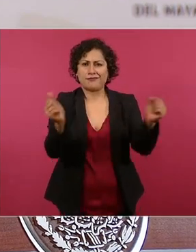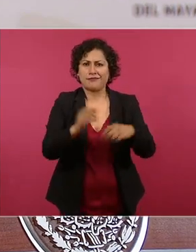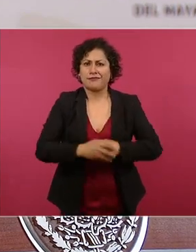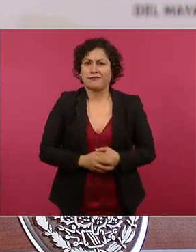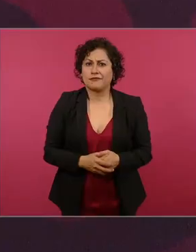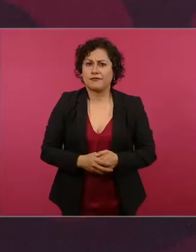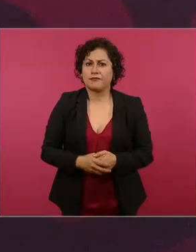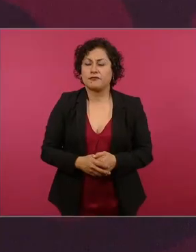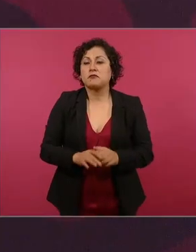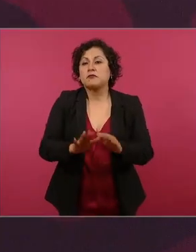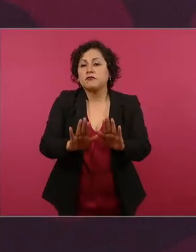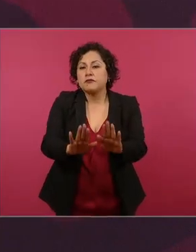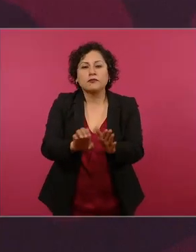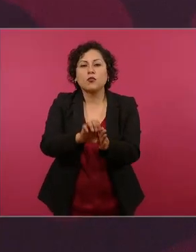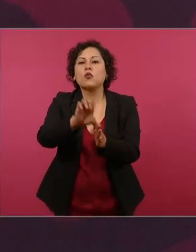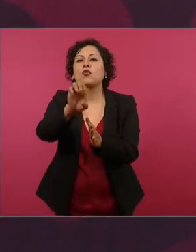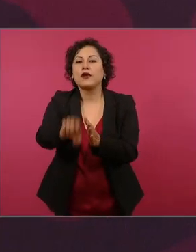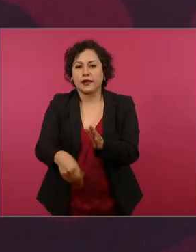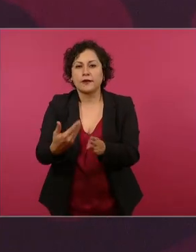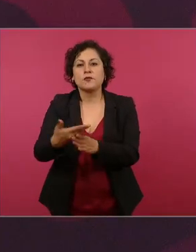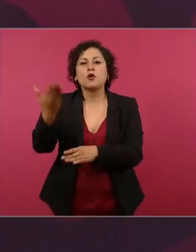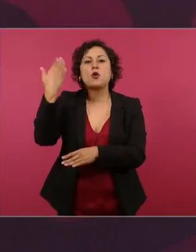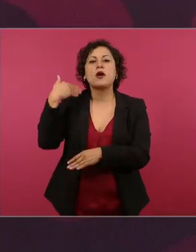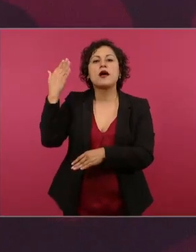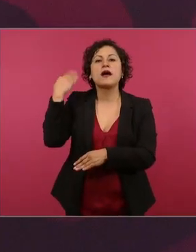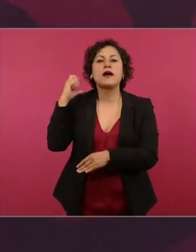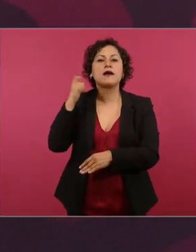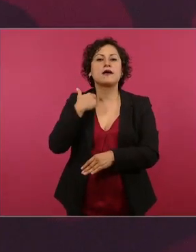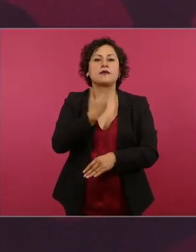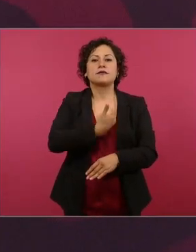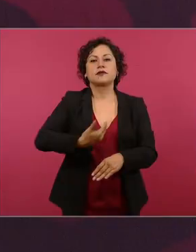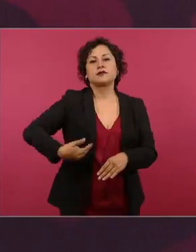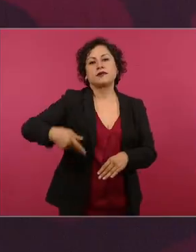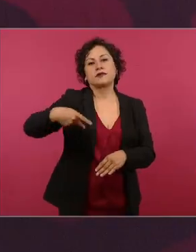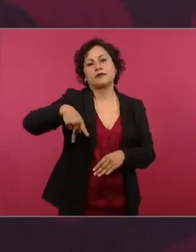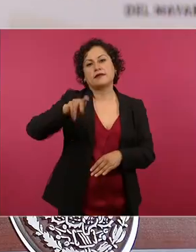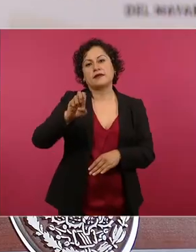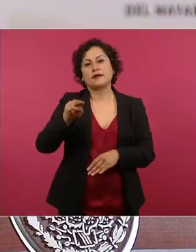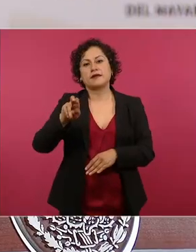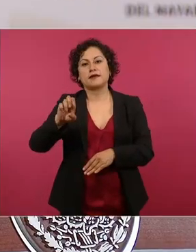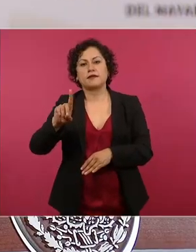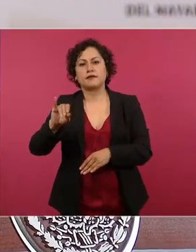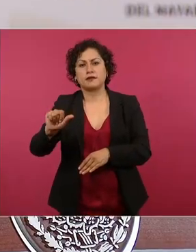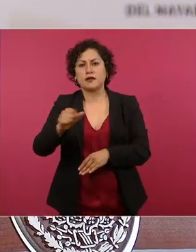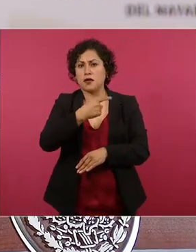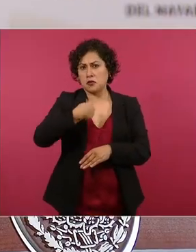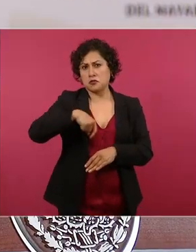como lo hizo el presidente Kennedy, que es lo que le estamos planteando, una alianza para el progreso.